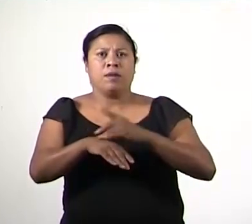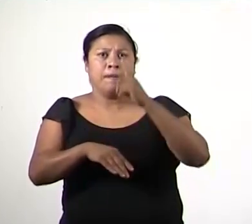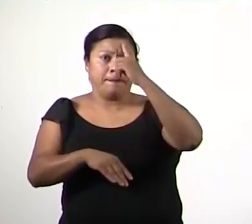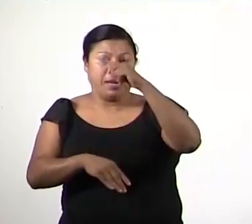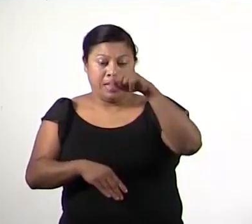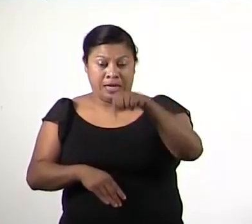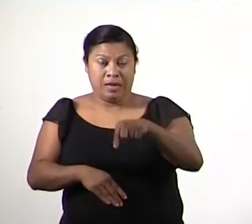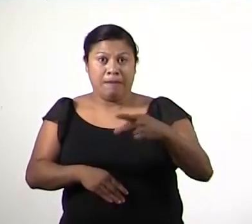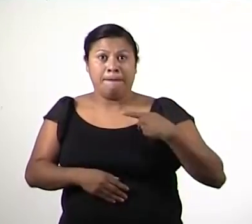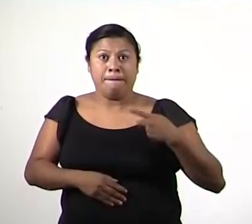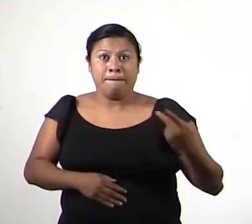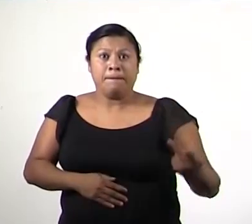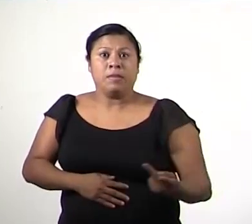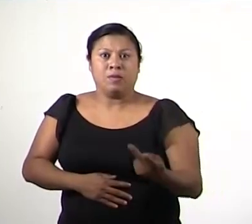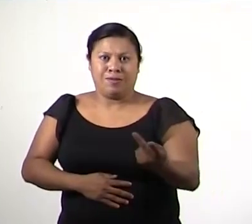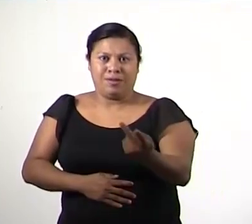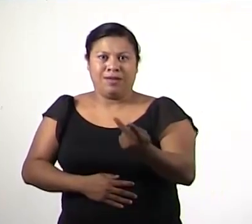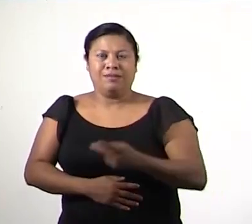esta pregunta,